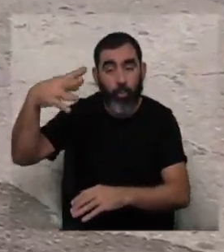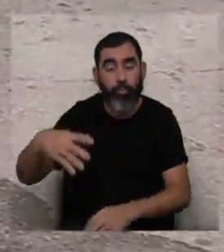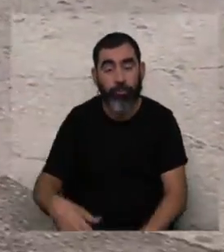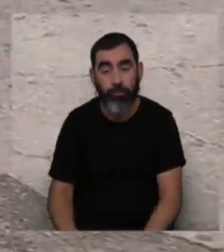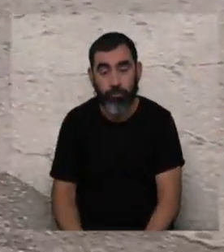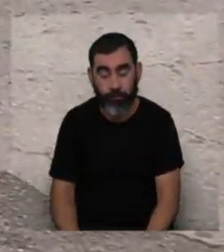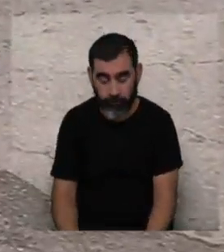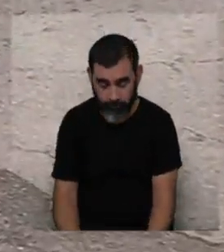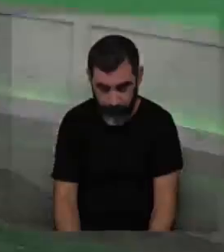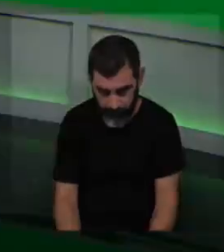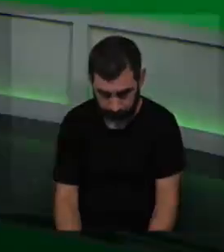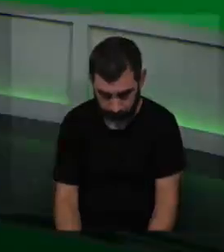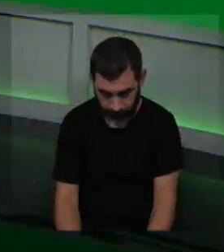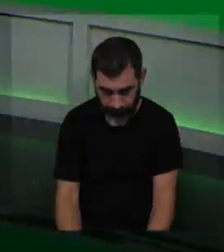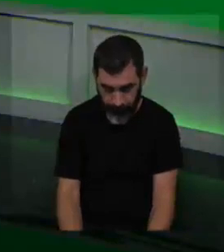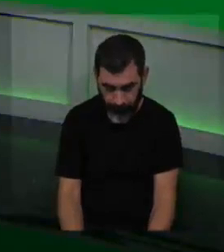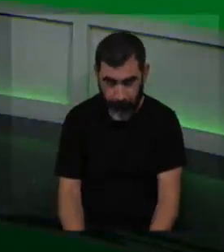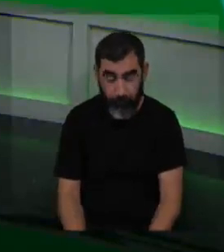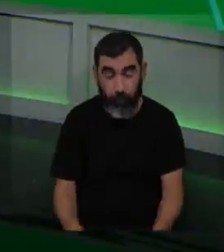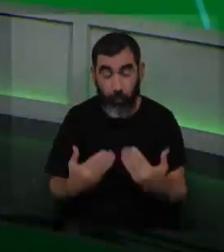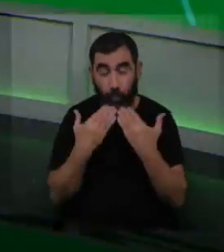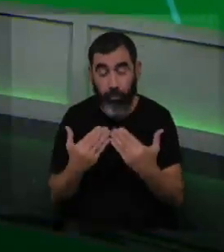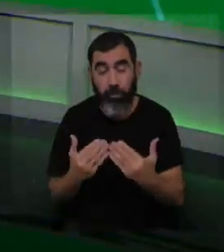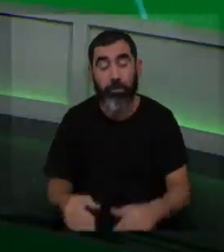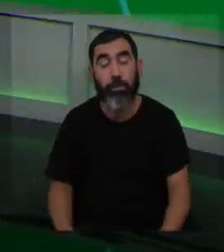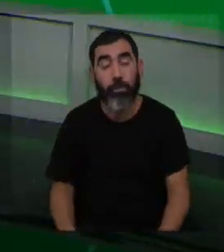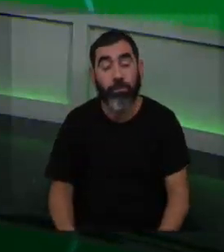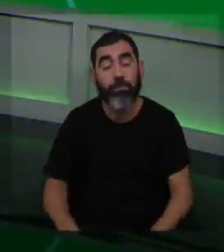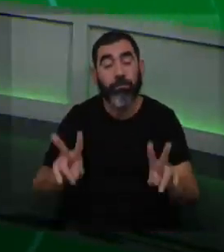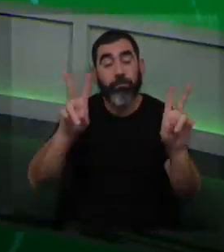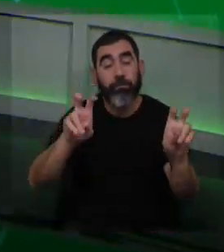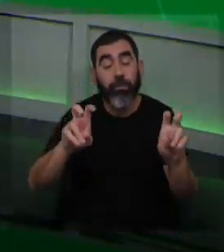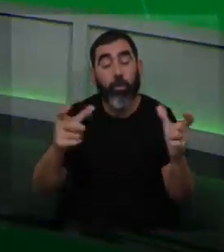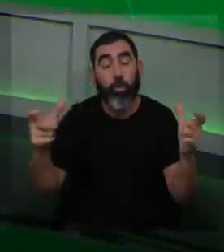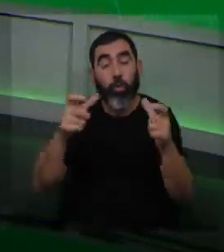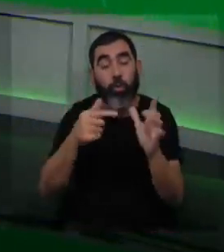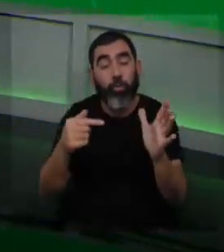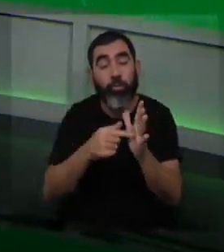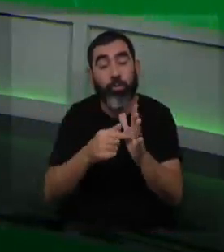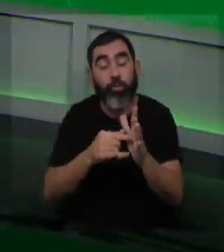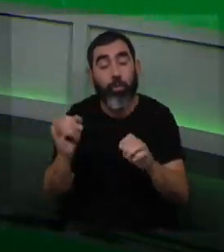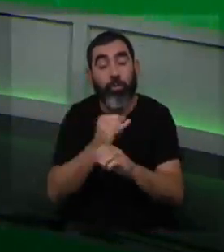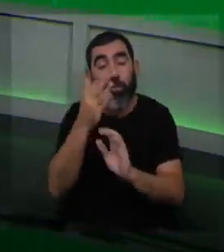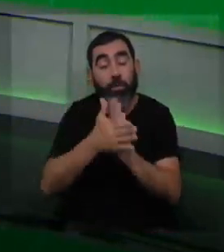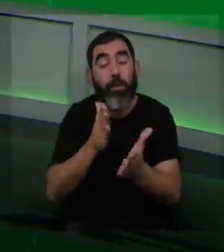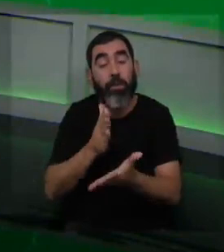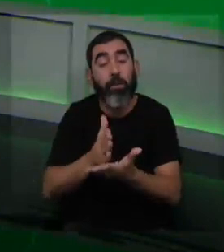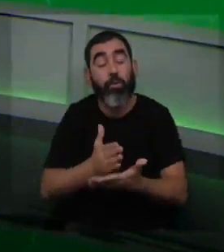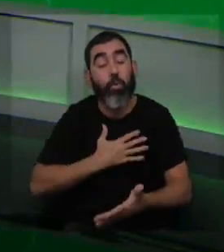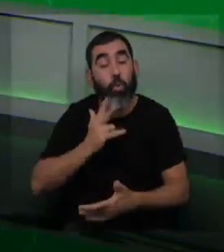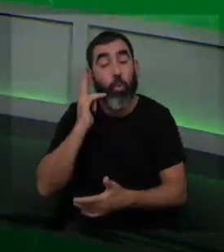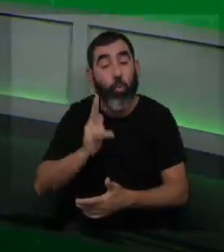próximos días. Muchas gracias, Juliana. Otros temas, el Consejo Directivo de la Institución Nacional de